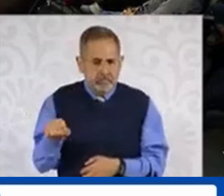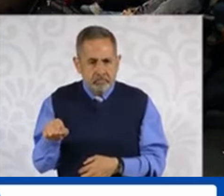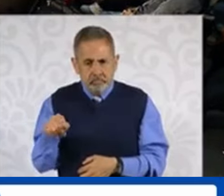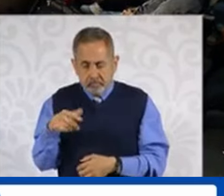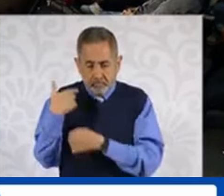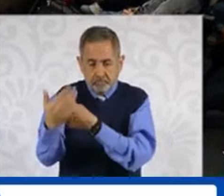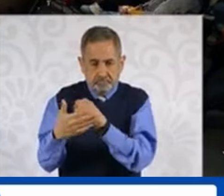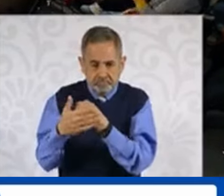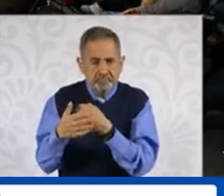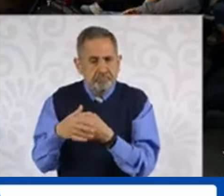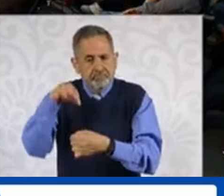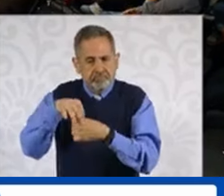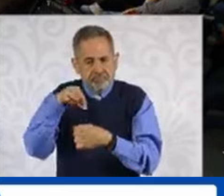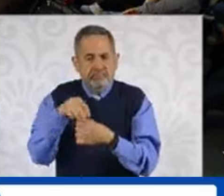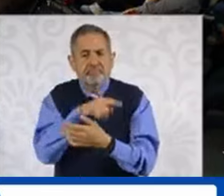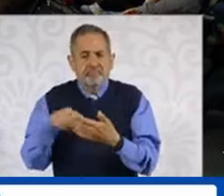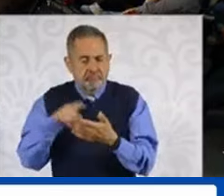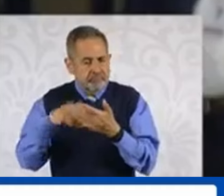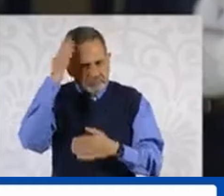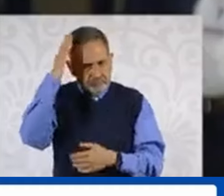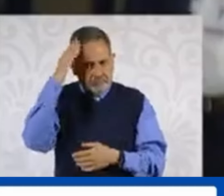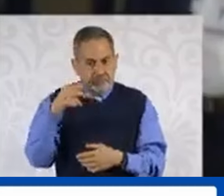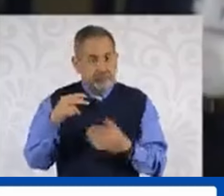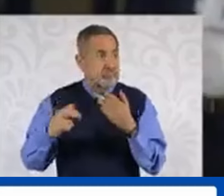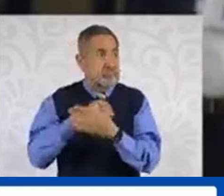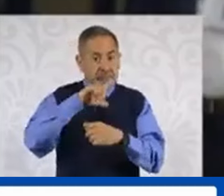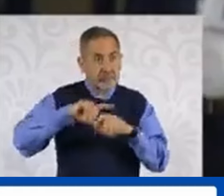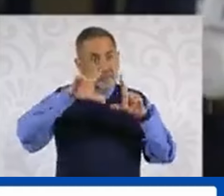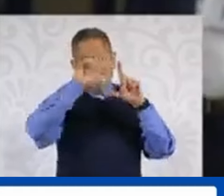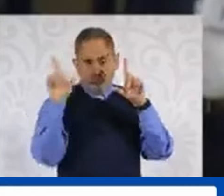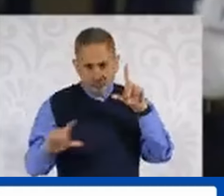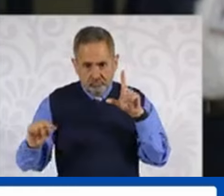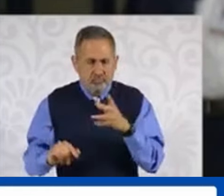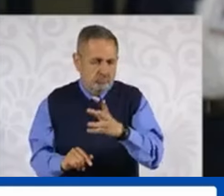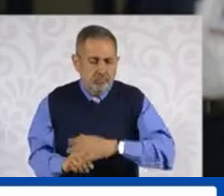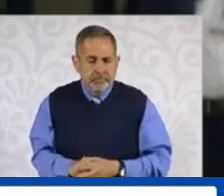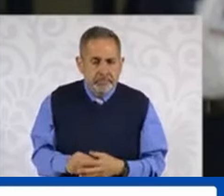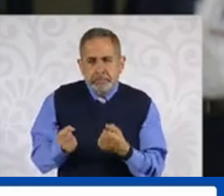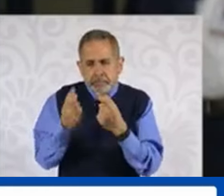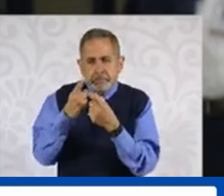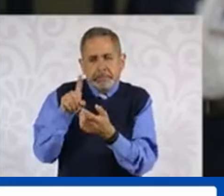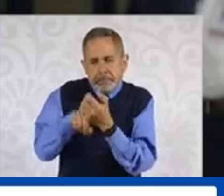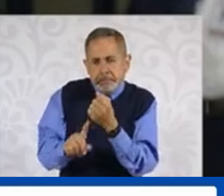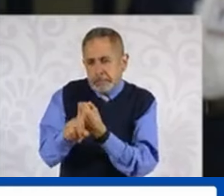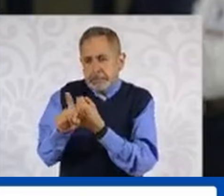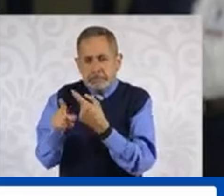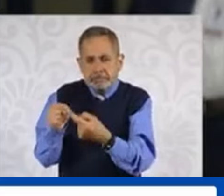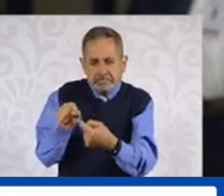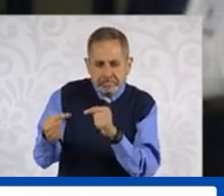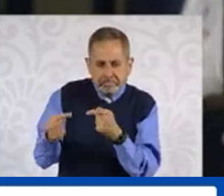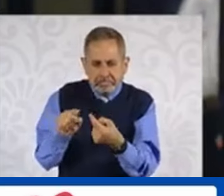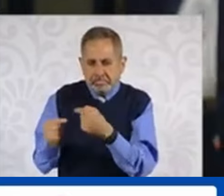elección para elegir a su dirigente a nivel nacional. Están teniendo algunos conflictos internos en